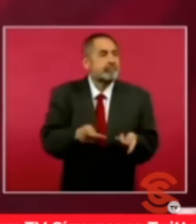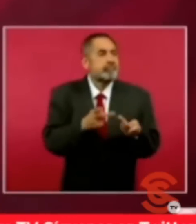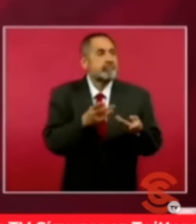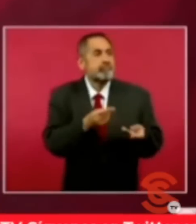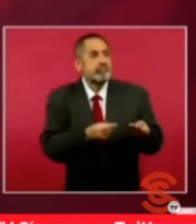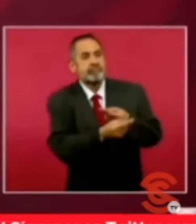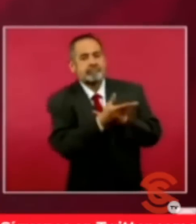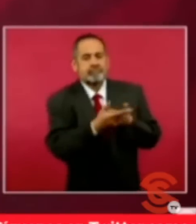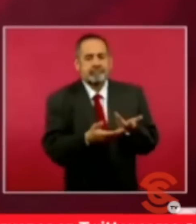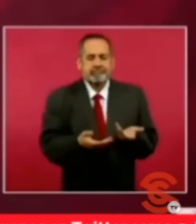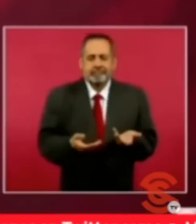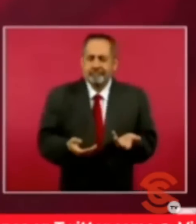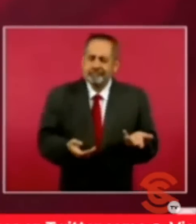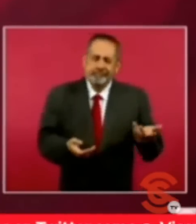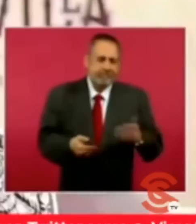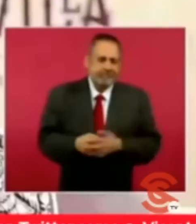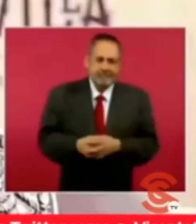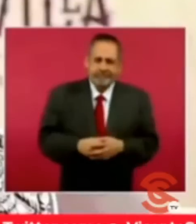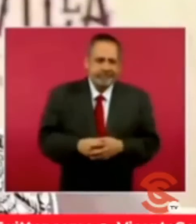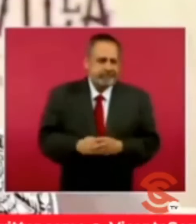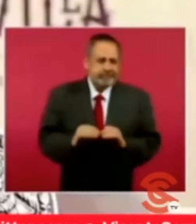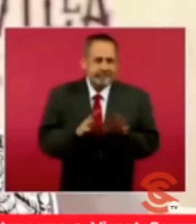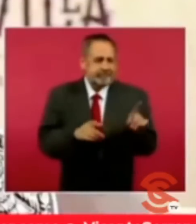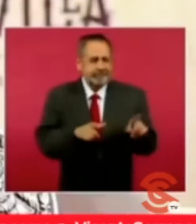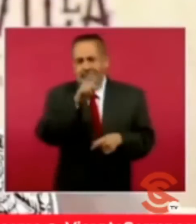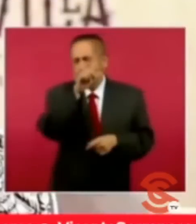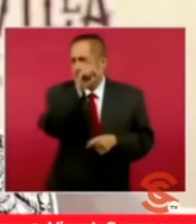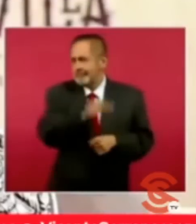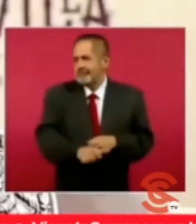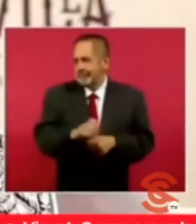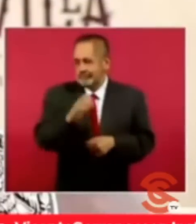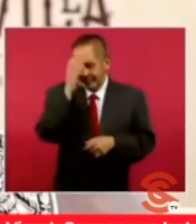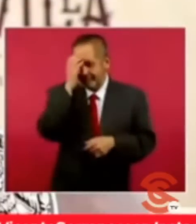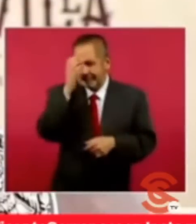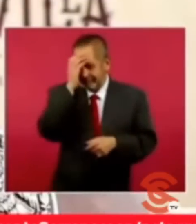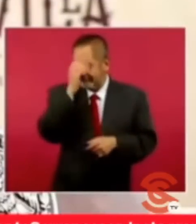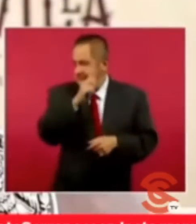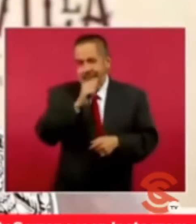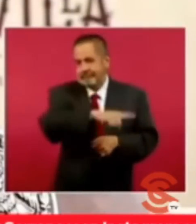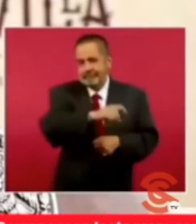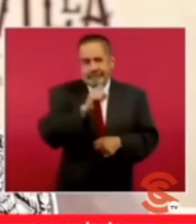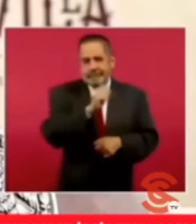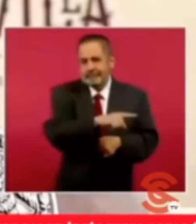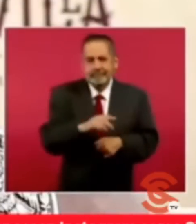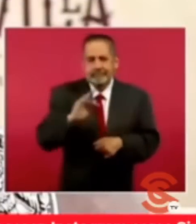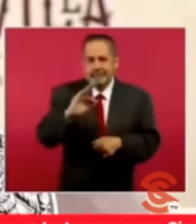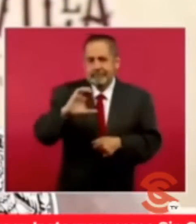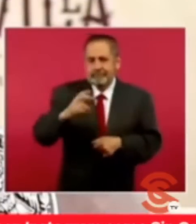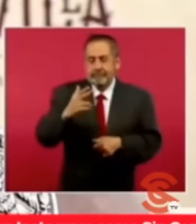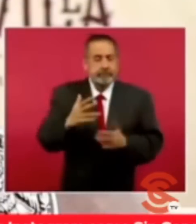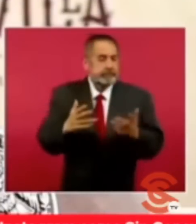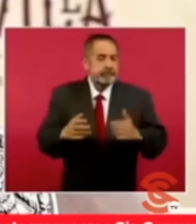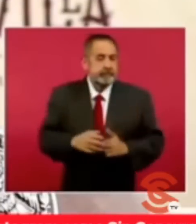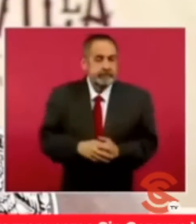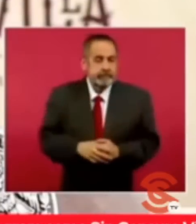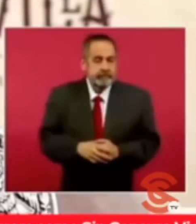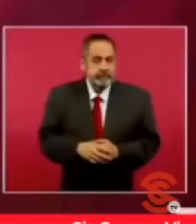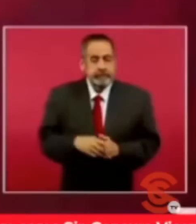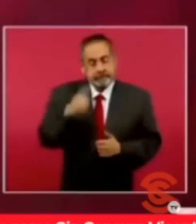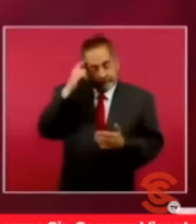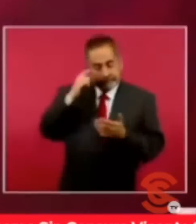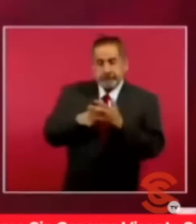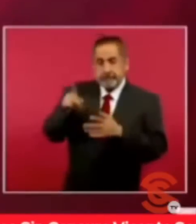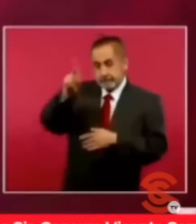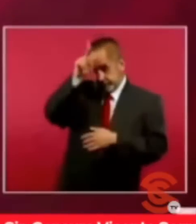no extraña la declaración de Felipe Calderón. Yo diría que en el caso de